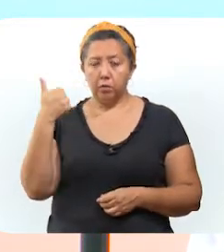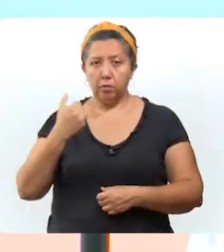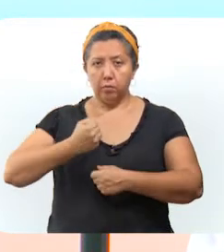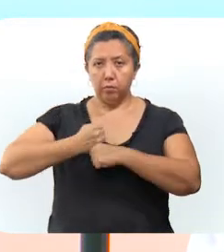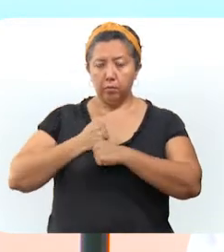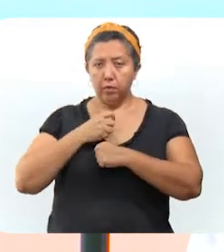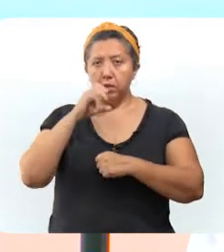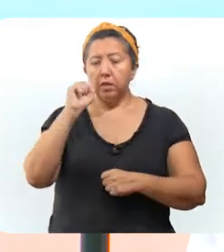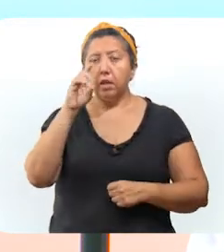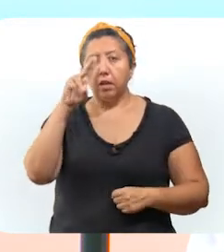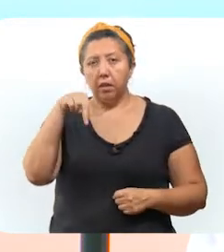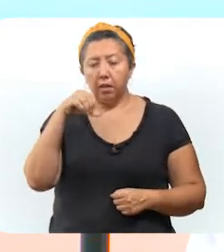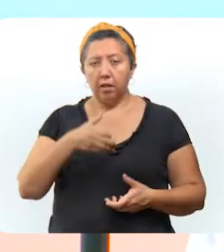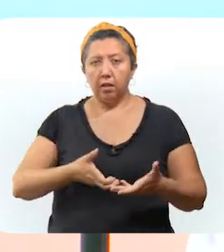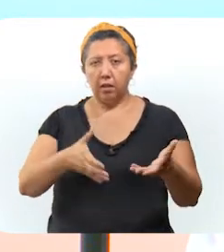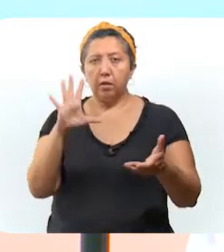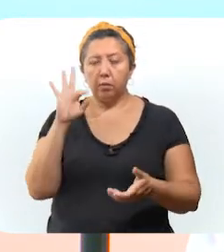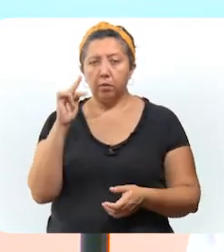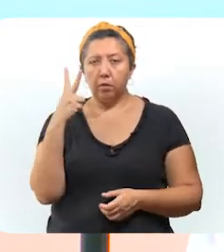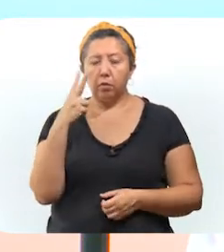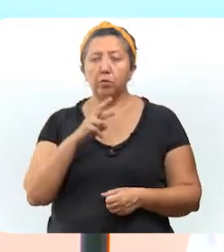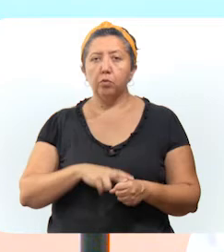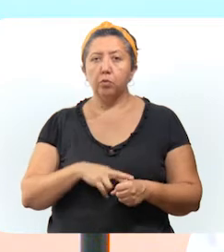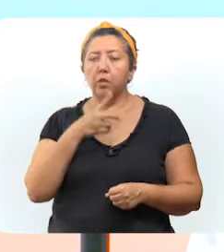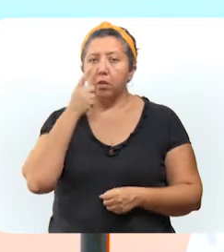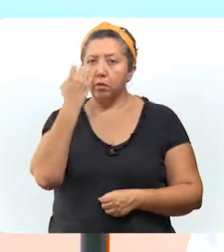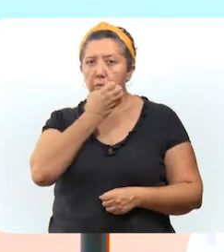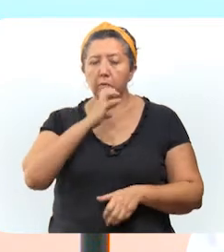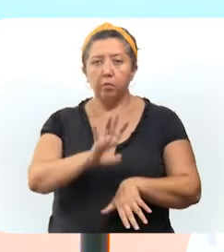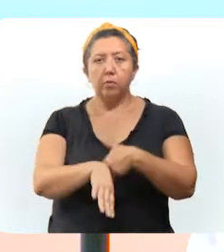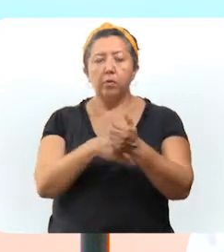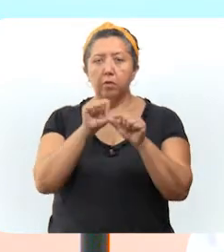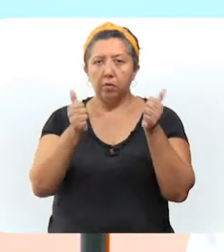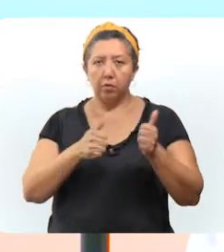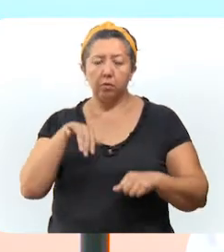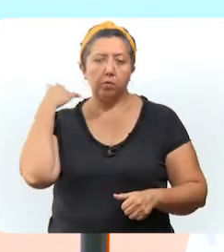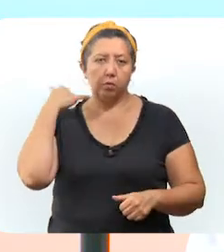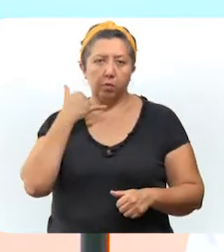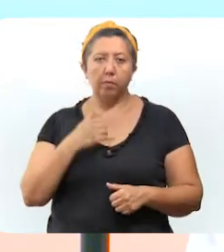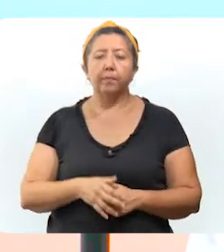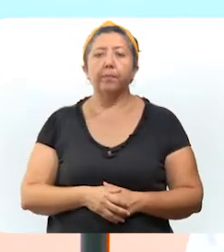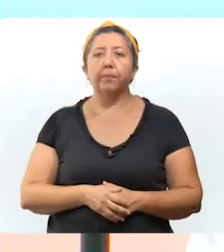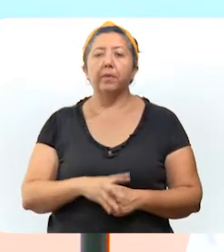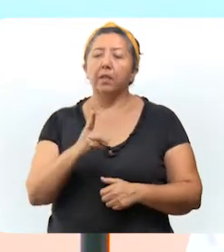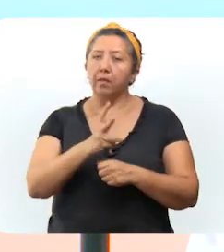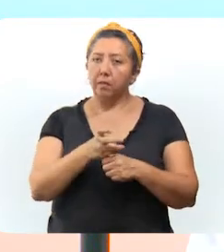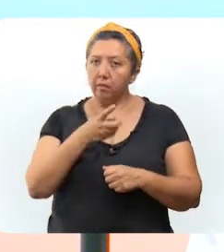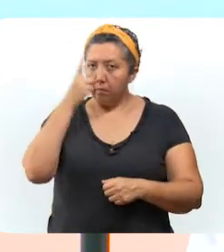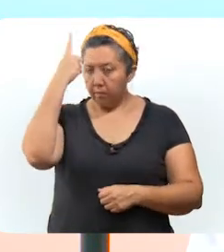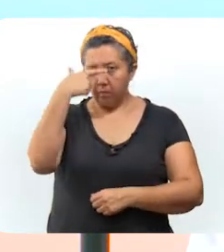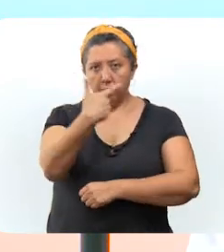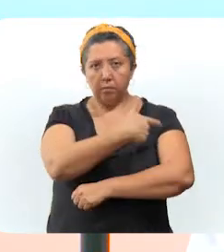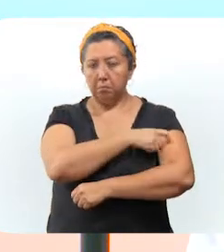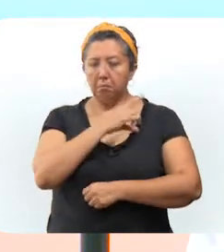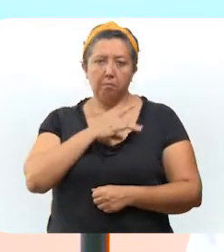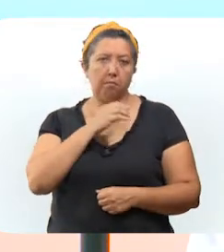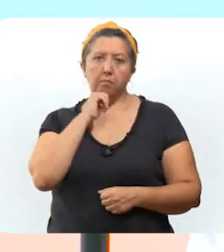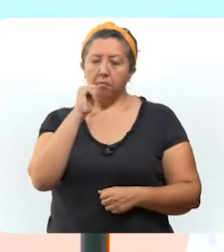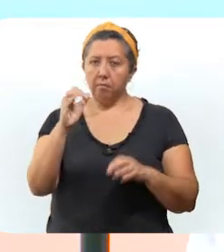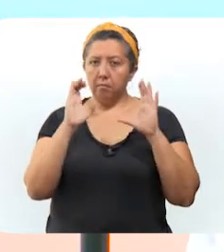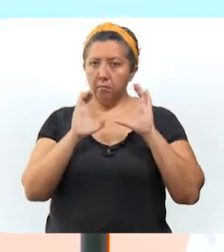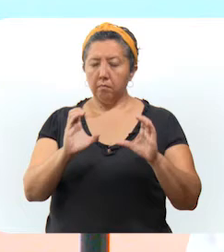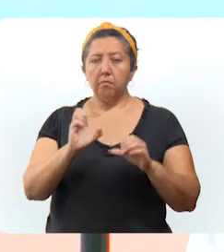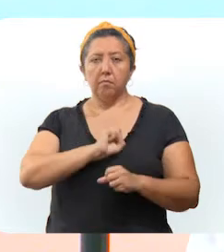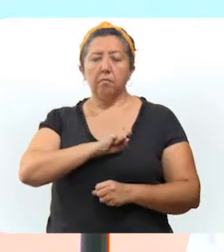de Infantería de la Sedena en la calle 42 Sur y la Escuela Superior de Artes de Yucatán. Los invitamos a vacunarse sin temor para